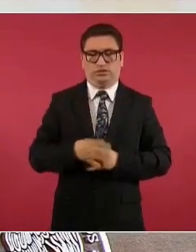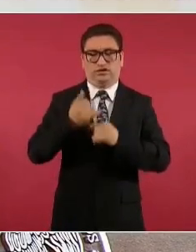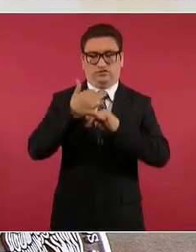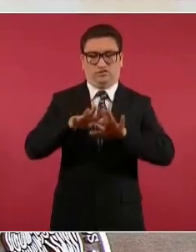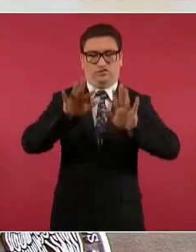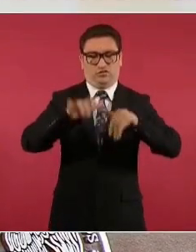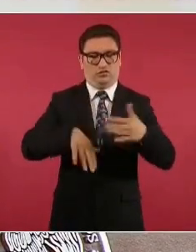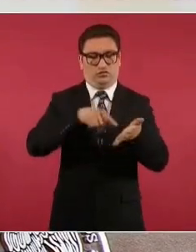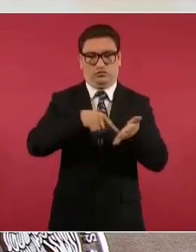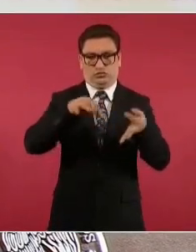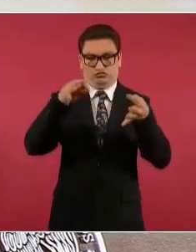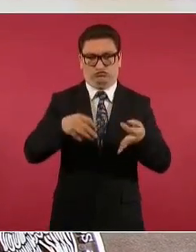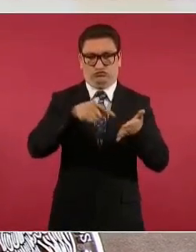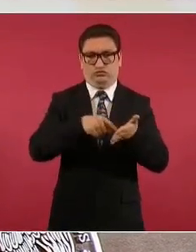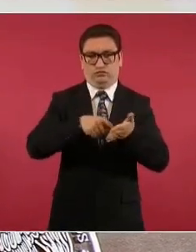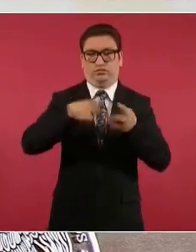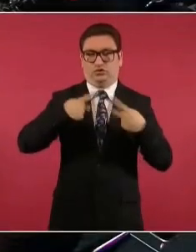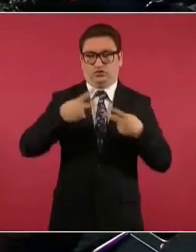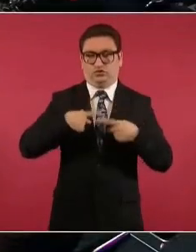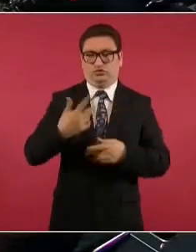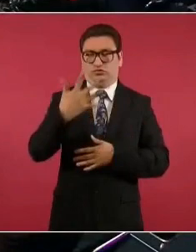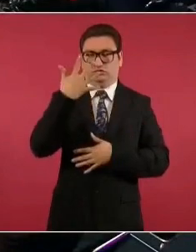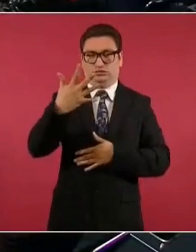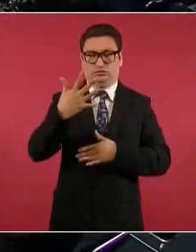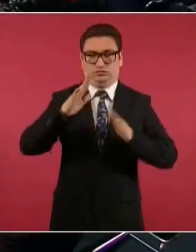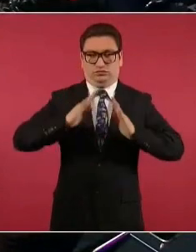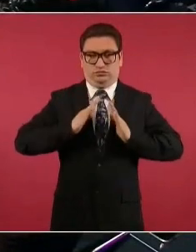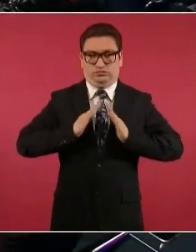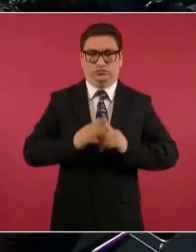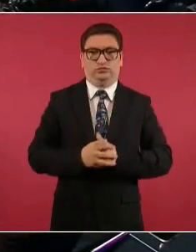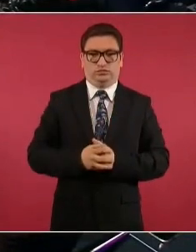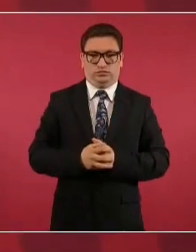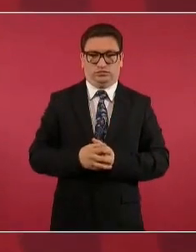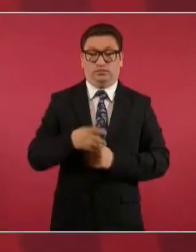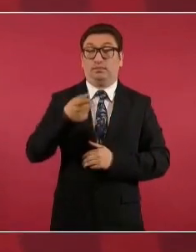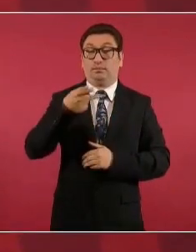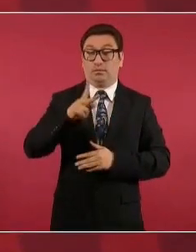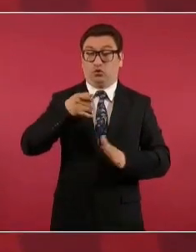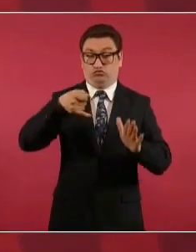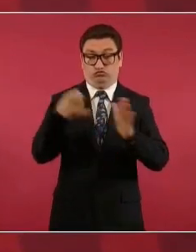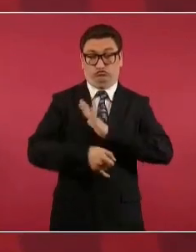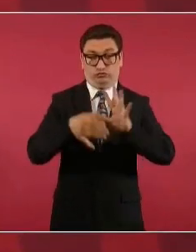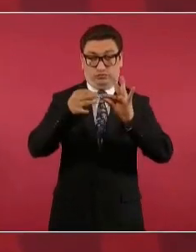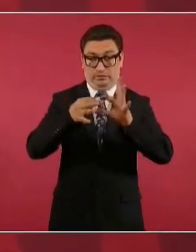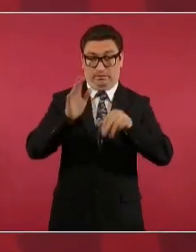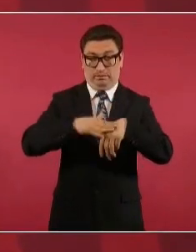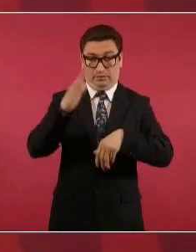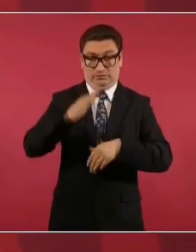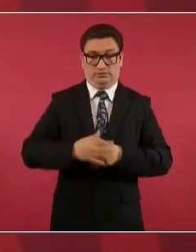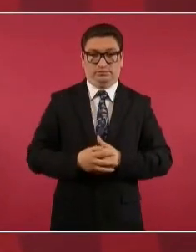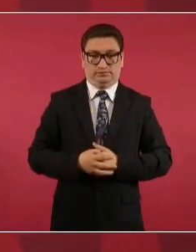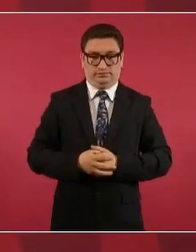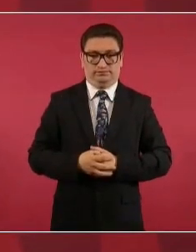informe son 5 militares. Pero para más detalle,